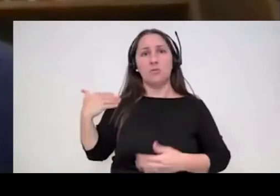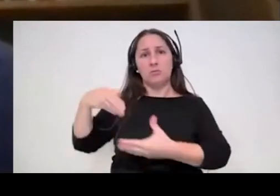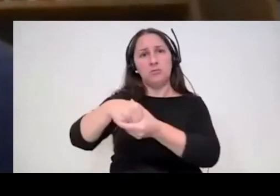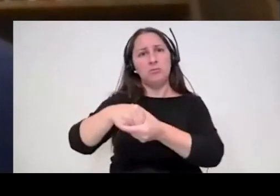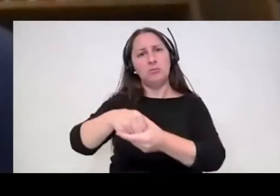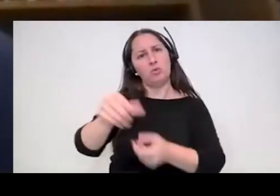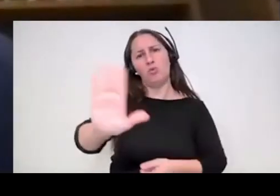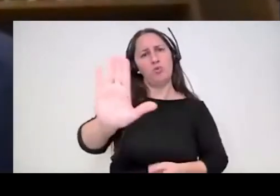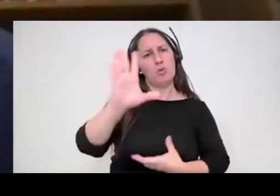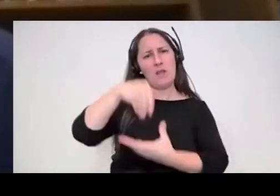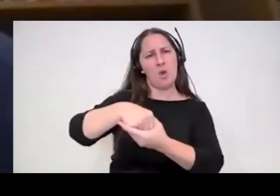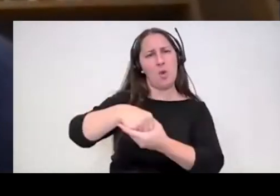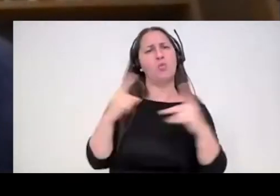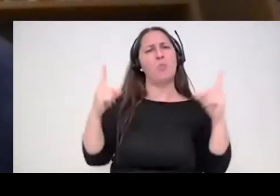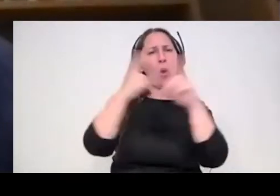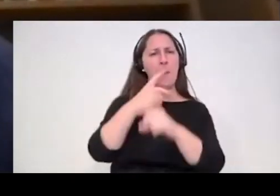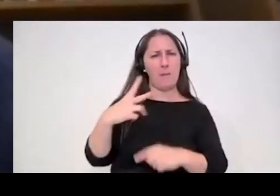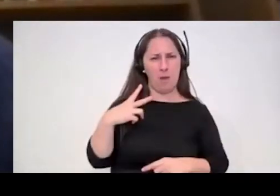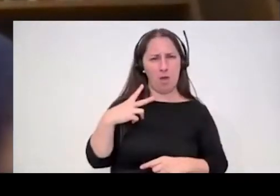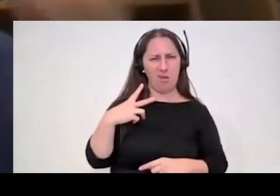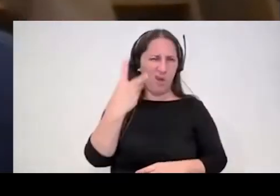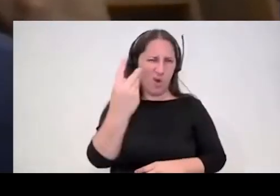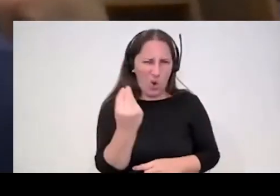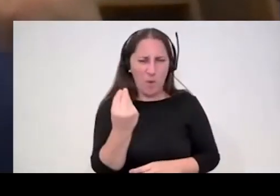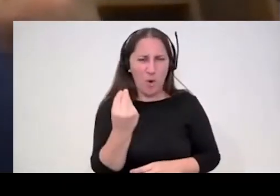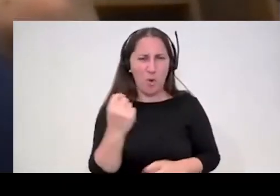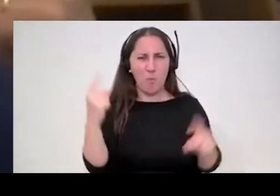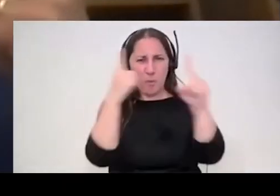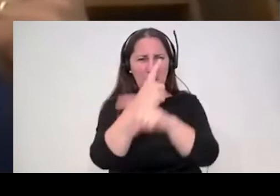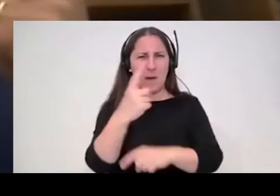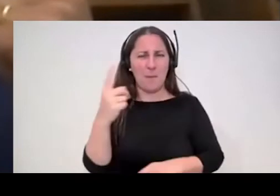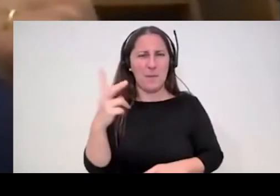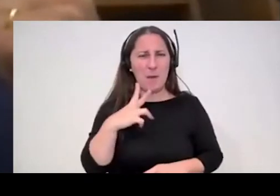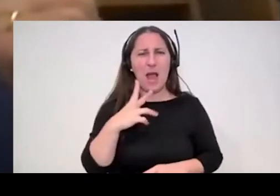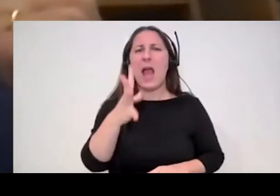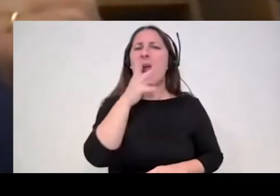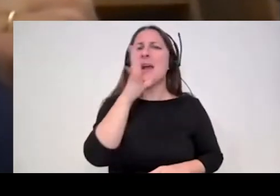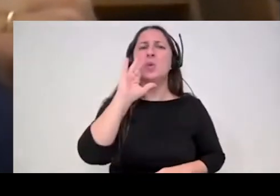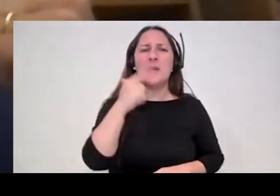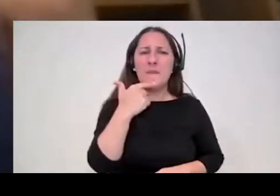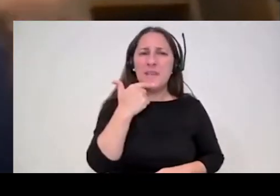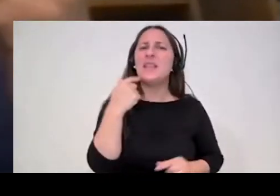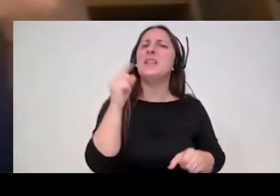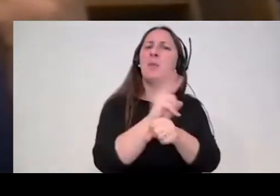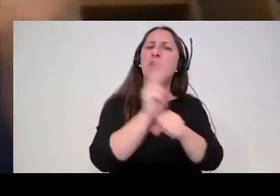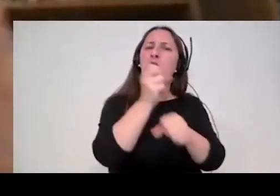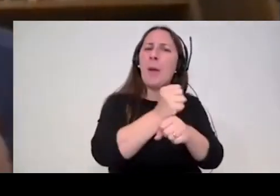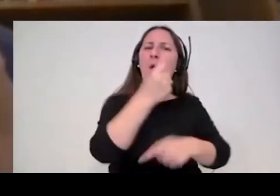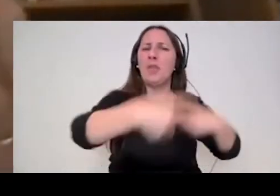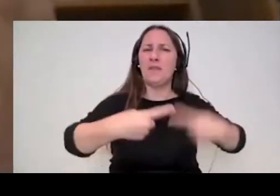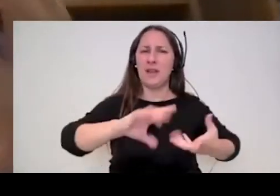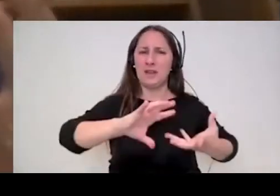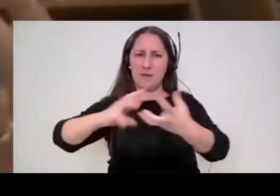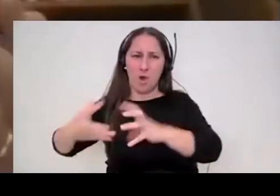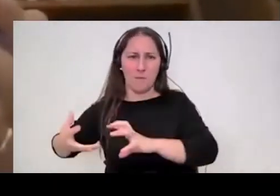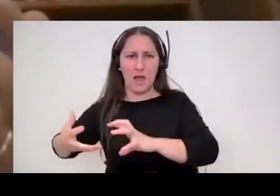privado. ¿Cómo un problema privado? El 14 bis dice la protección del trabajo en sus diversas formas. Eso quiere decir que hay que proteger